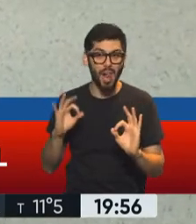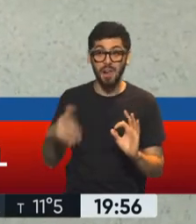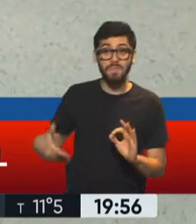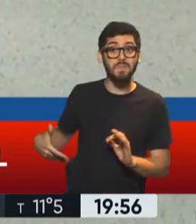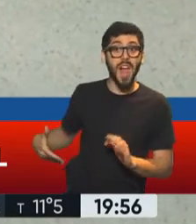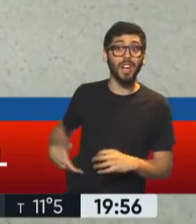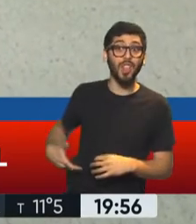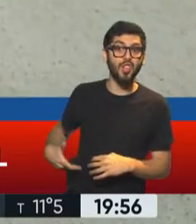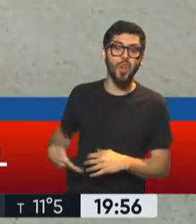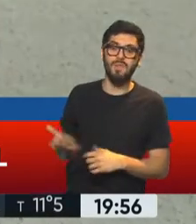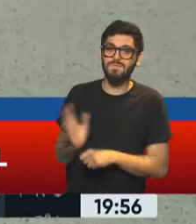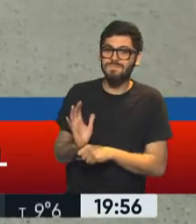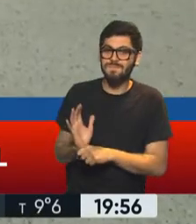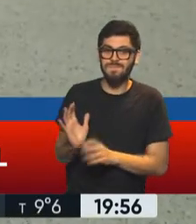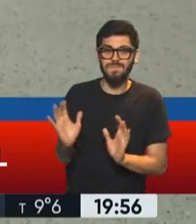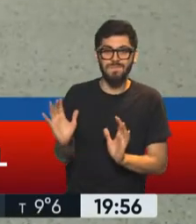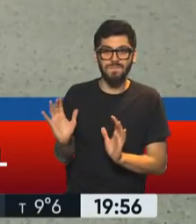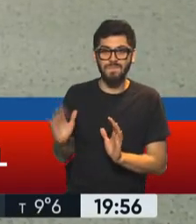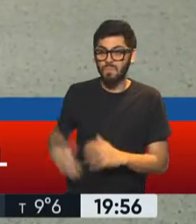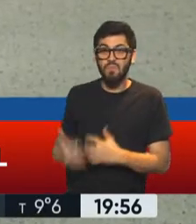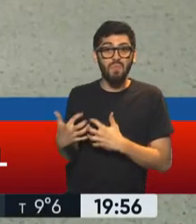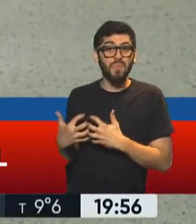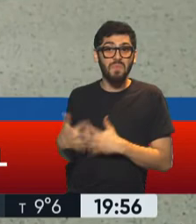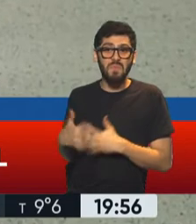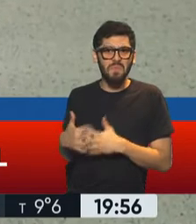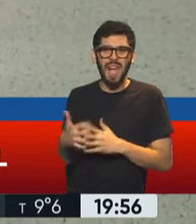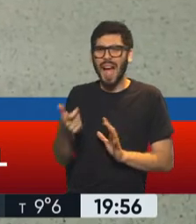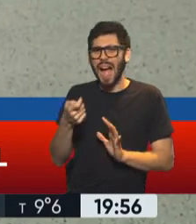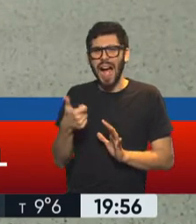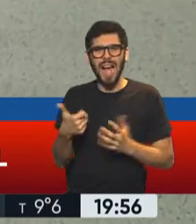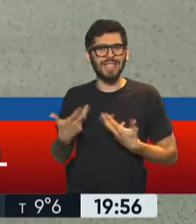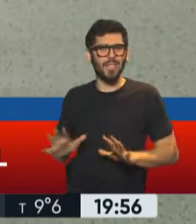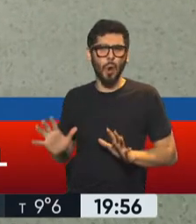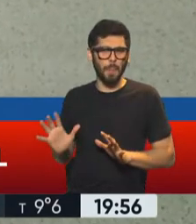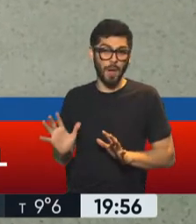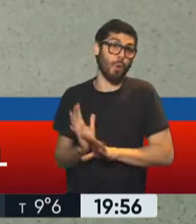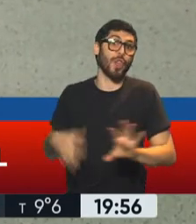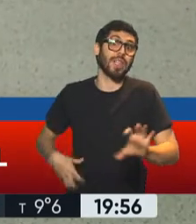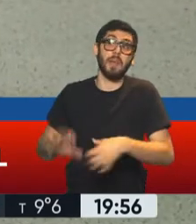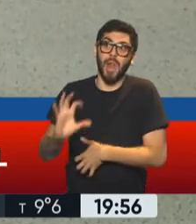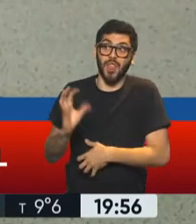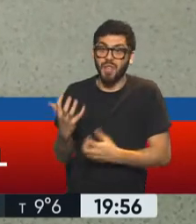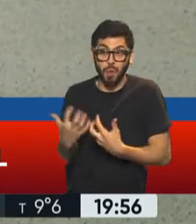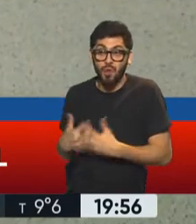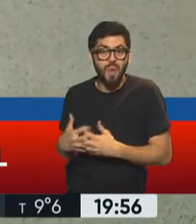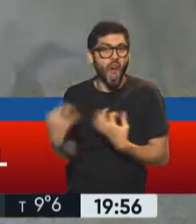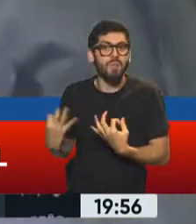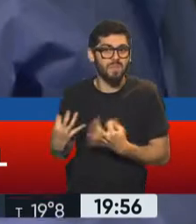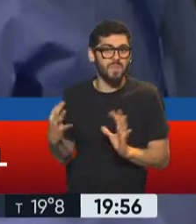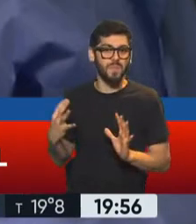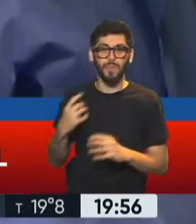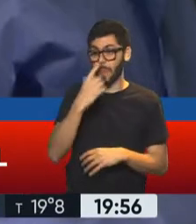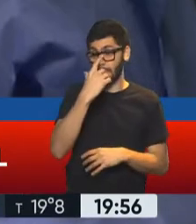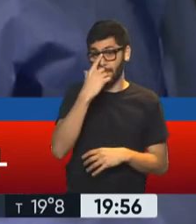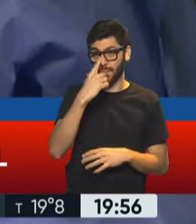que prácticamente tiene una función que está muy cercana a la normal 24 horas después del trasplante. Un donante